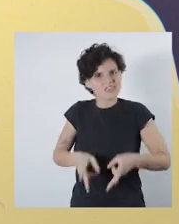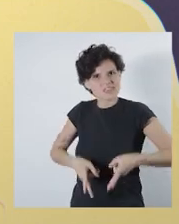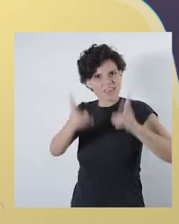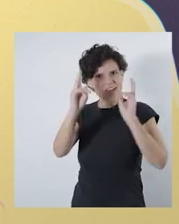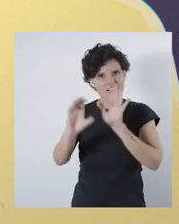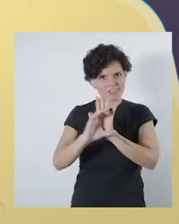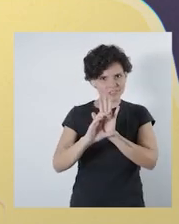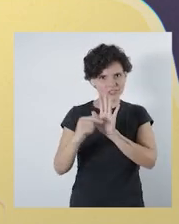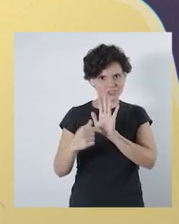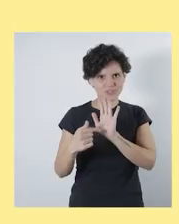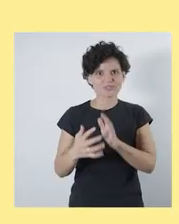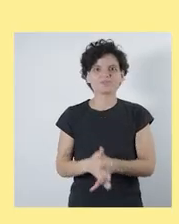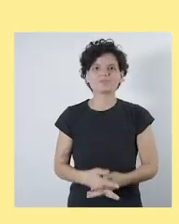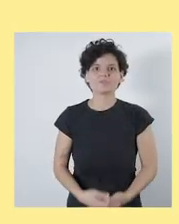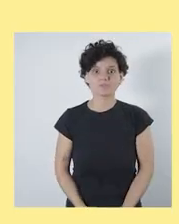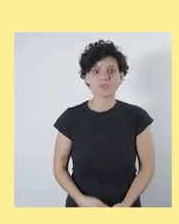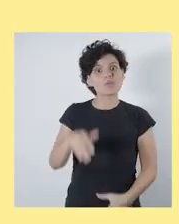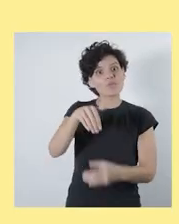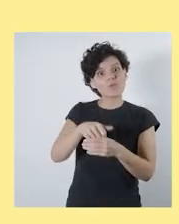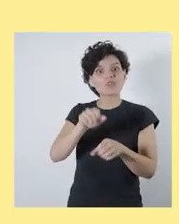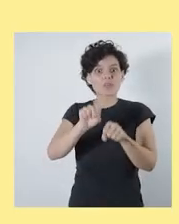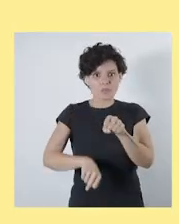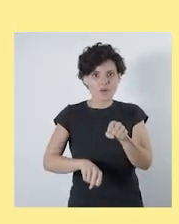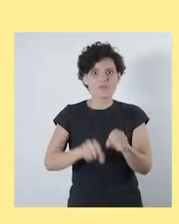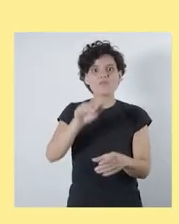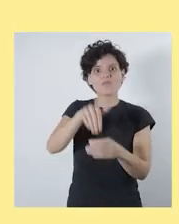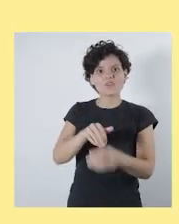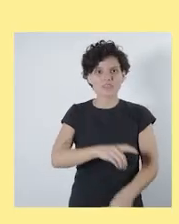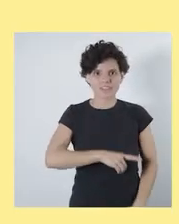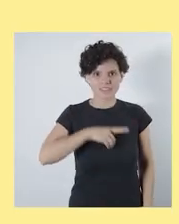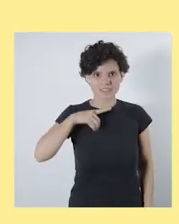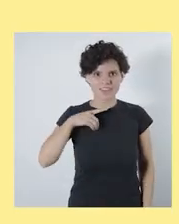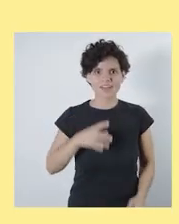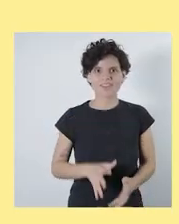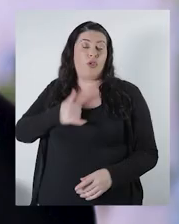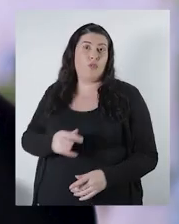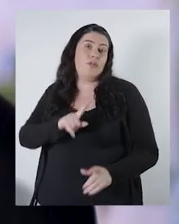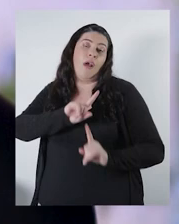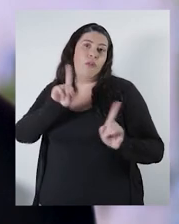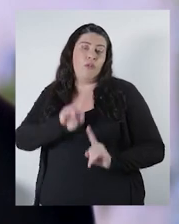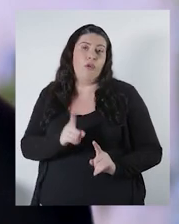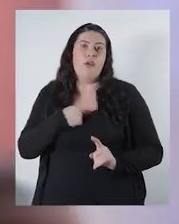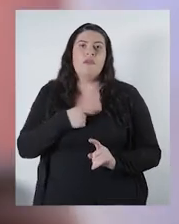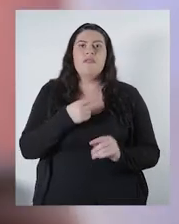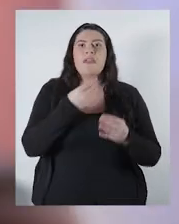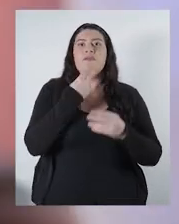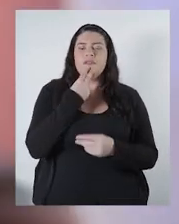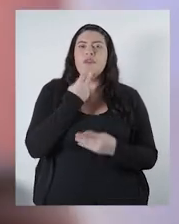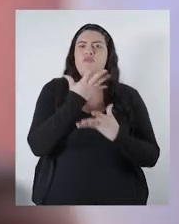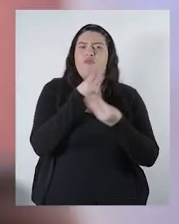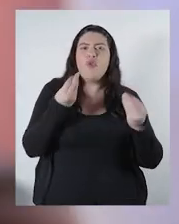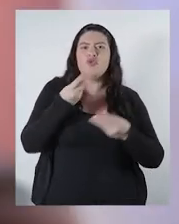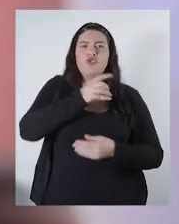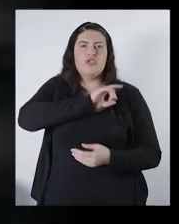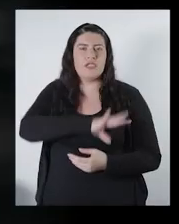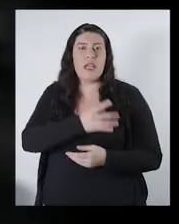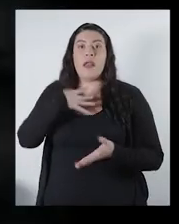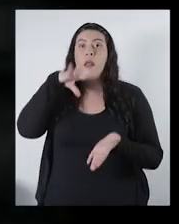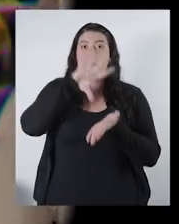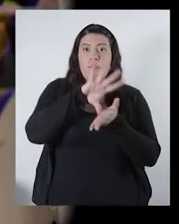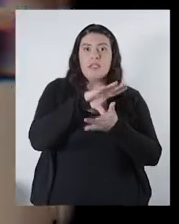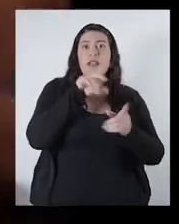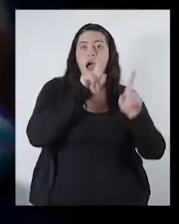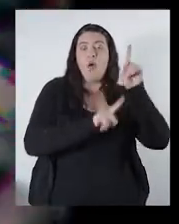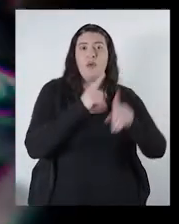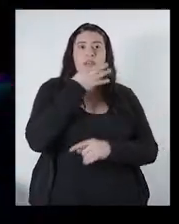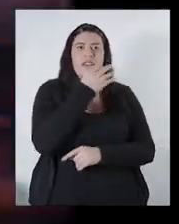una Constitución de derechos. Votemos apruebo. Votemos dignidad. Te guste o no, vives en muchos chiles.